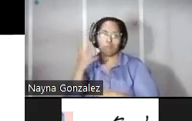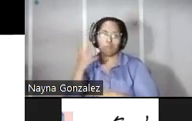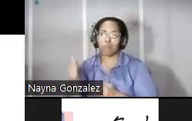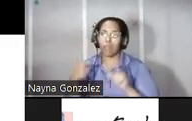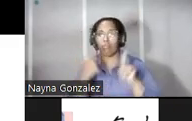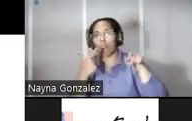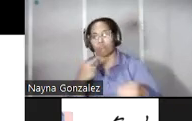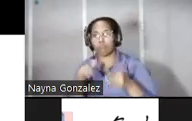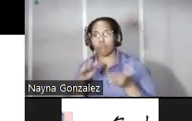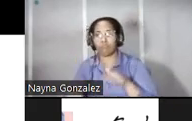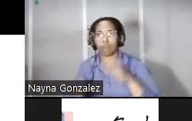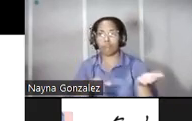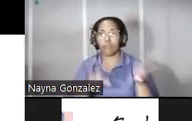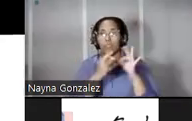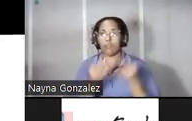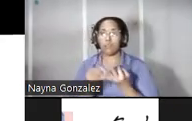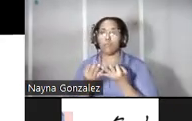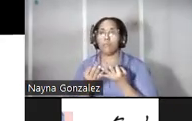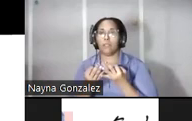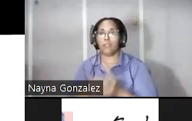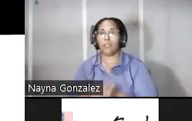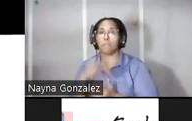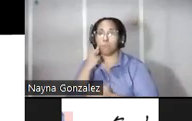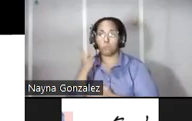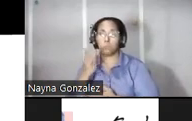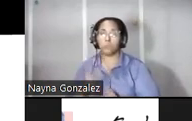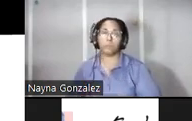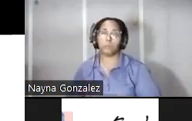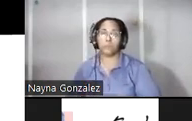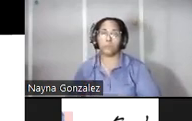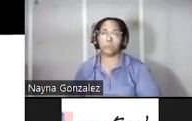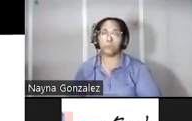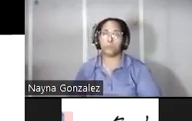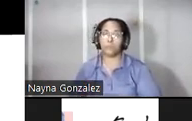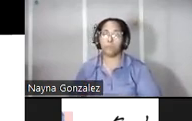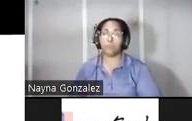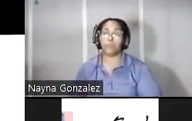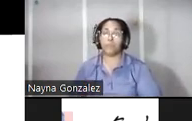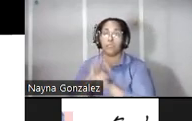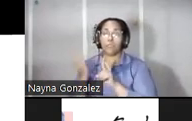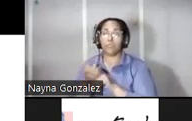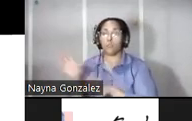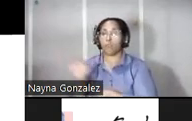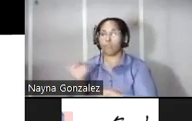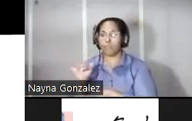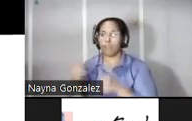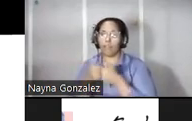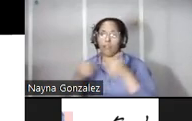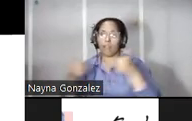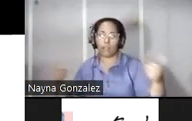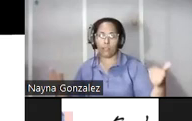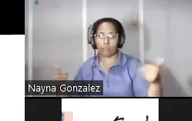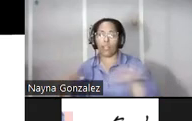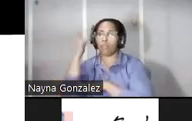ese asesinato son miembros de la familia, como hemos visto. Y el caso también se aleja de los